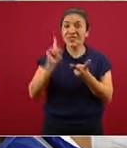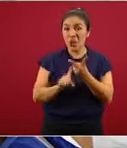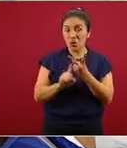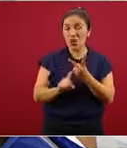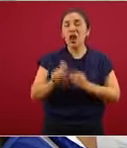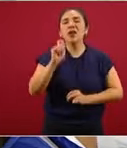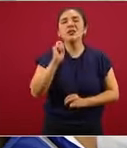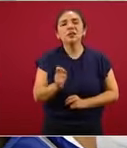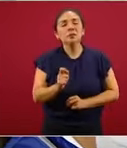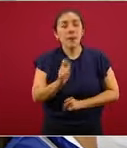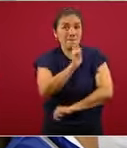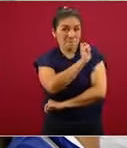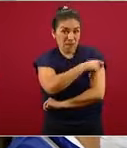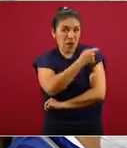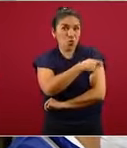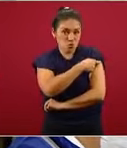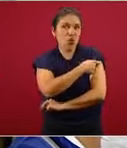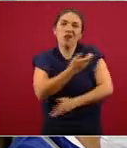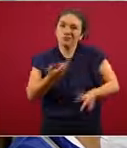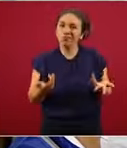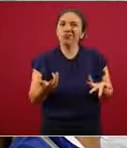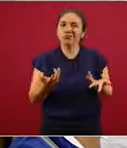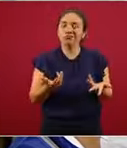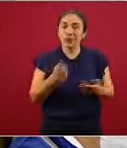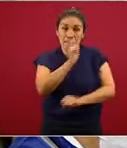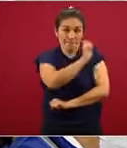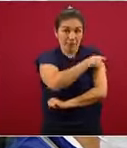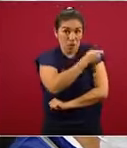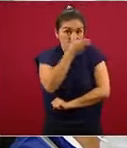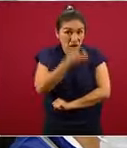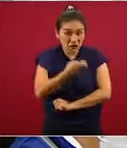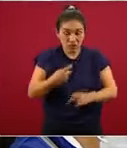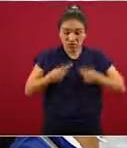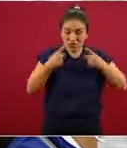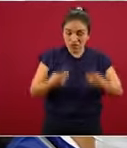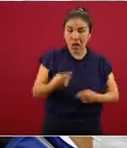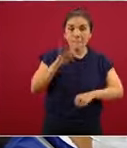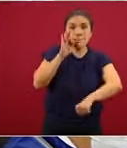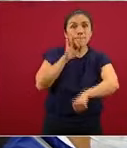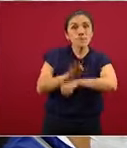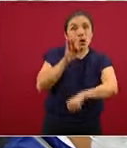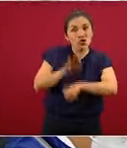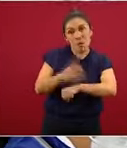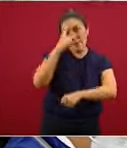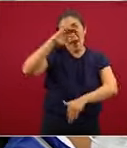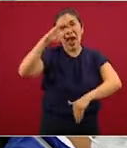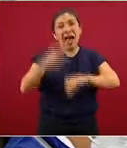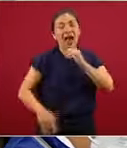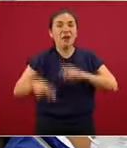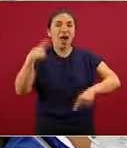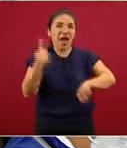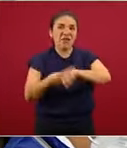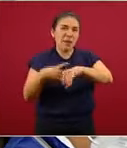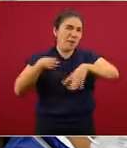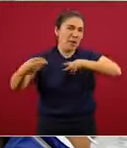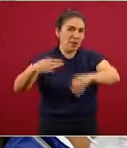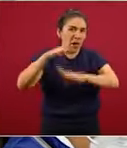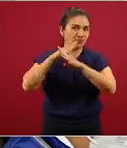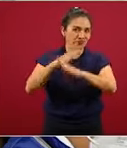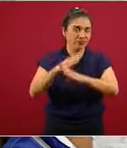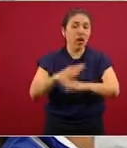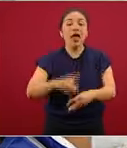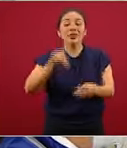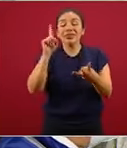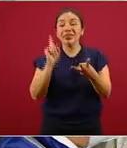segunda sería las vacunas, desde luego, ¿no? Que las vacunas garantizaran de alguna manera el fin de la pandemia. Y la tercera